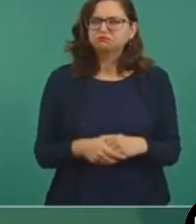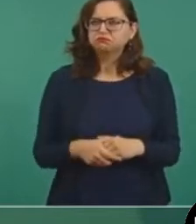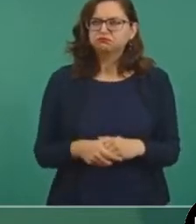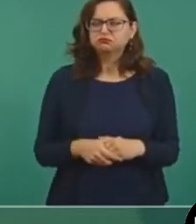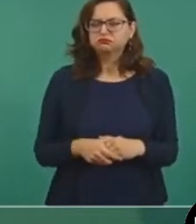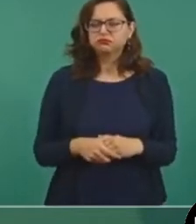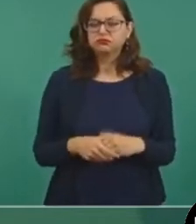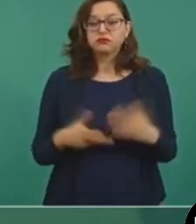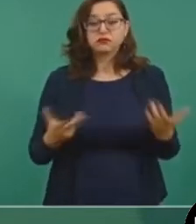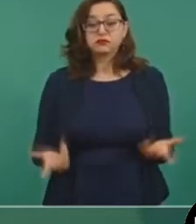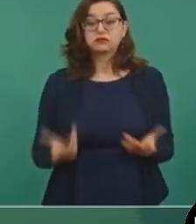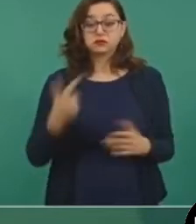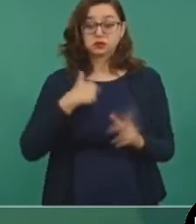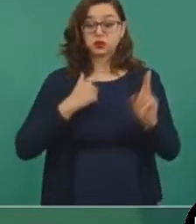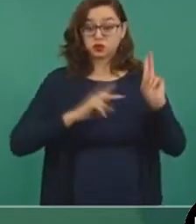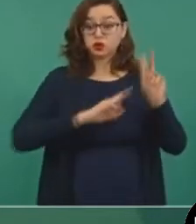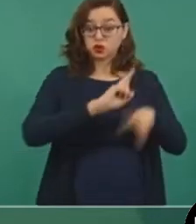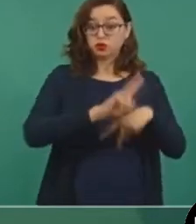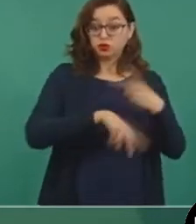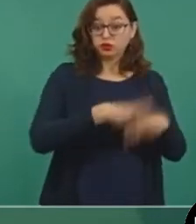Yo llegué a decirles